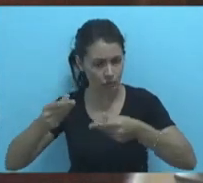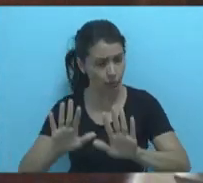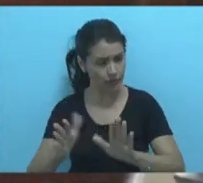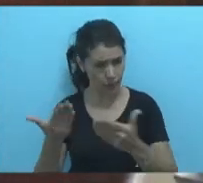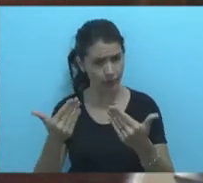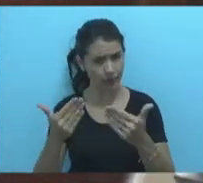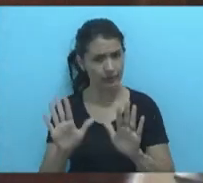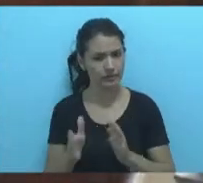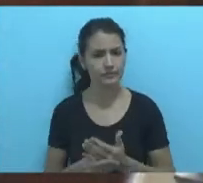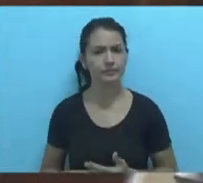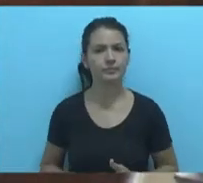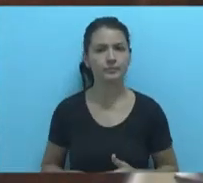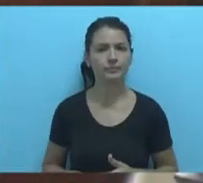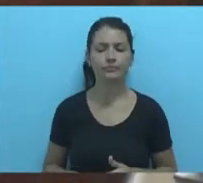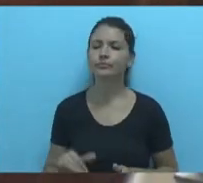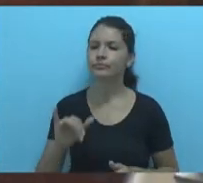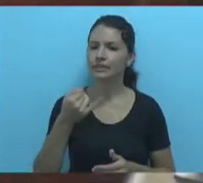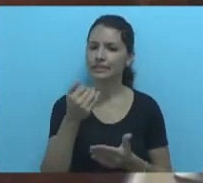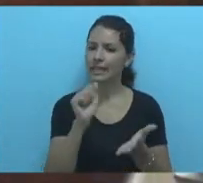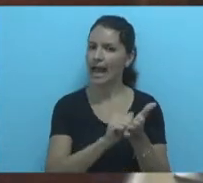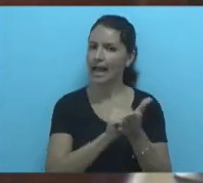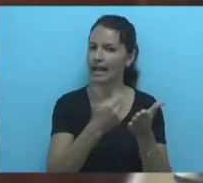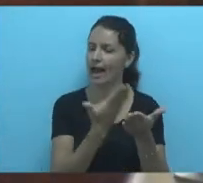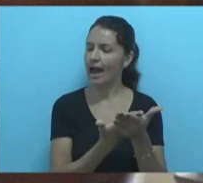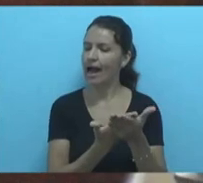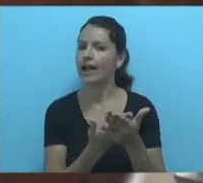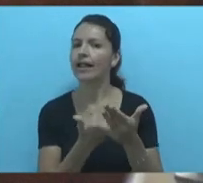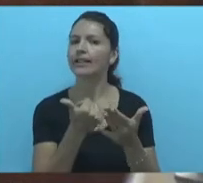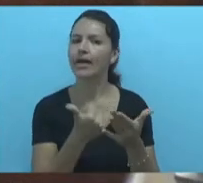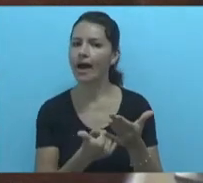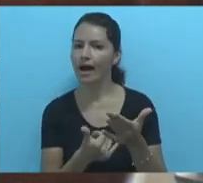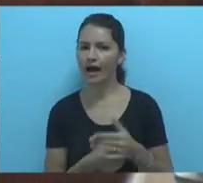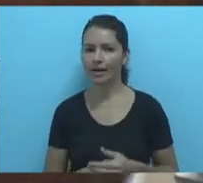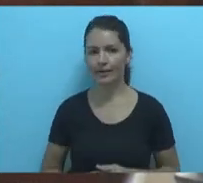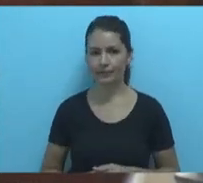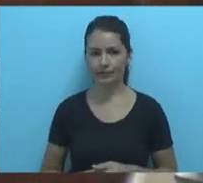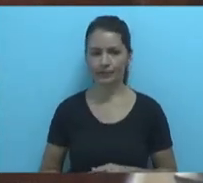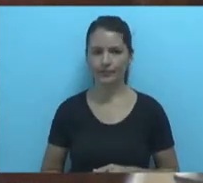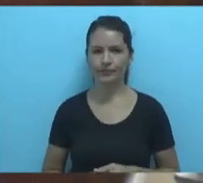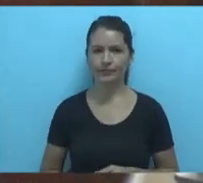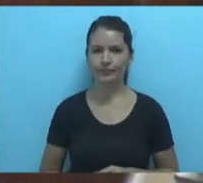resolución de Cámara. De acuerdo. Tengo en mi poder la nota que va a ser dirigida al gobernador